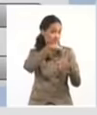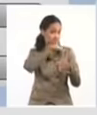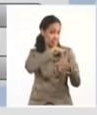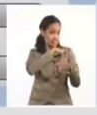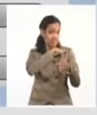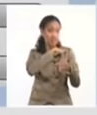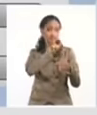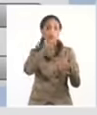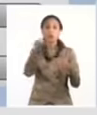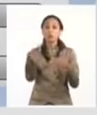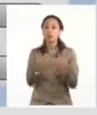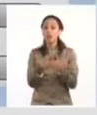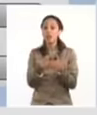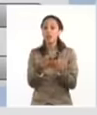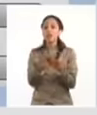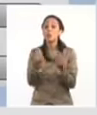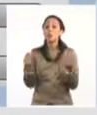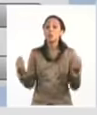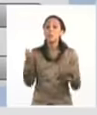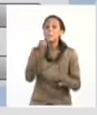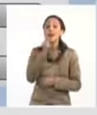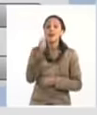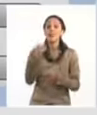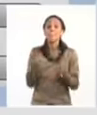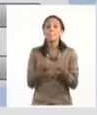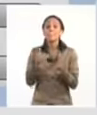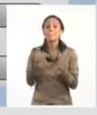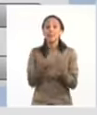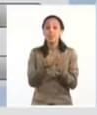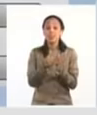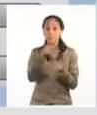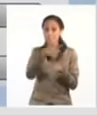día una cifra de más de